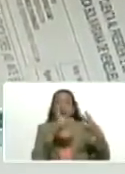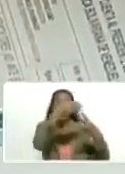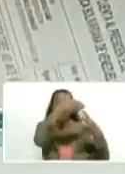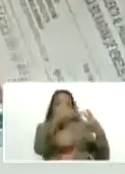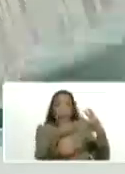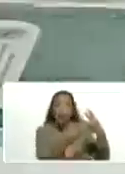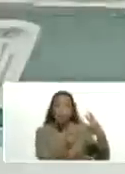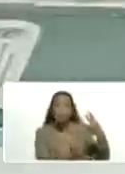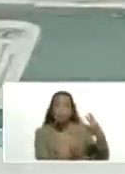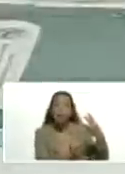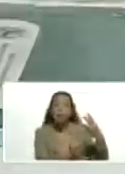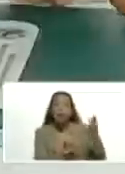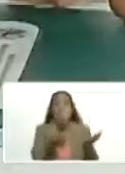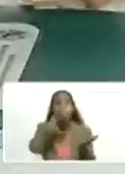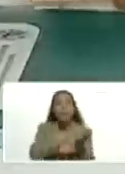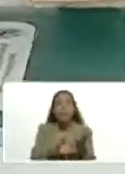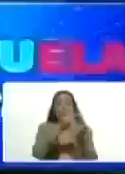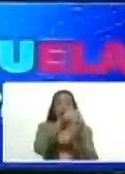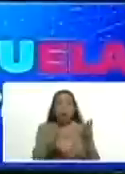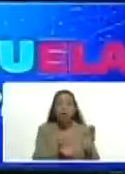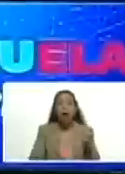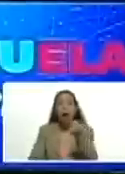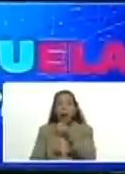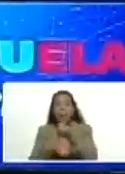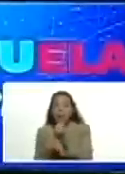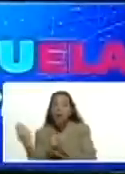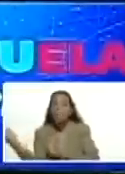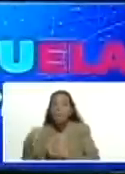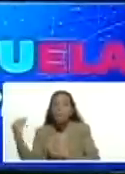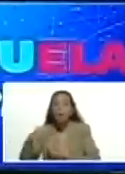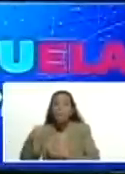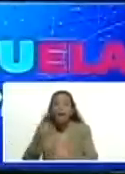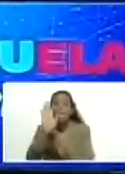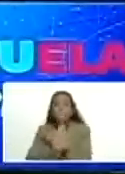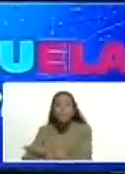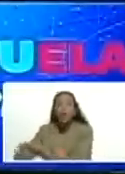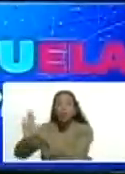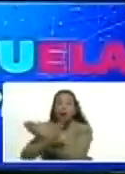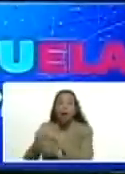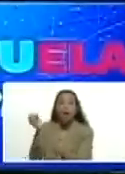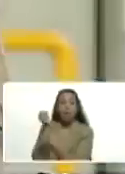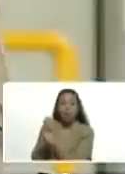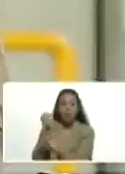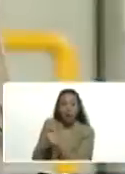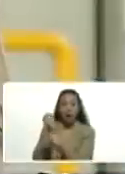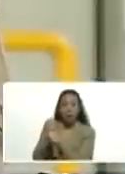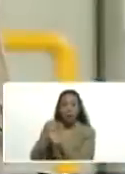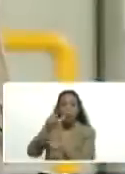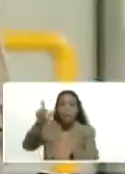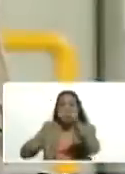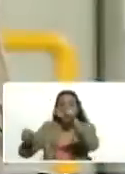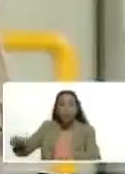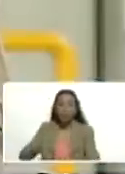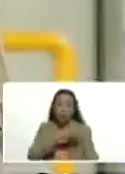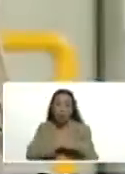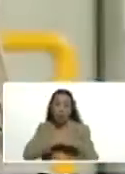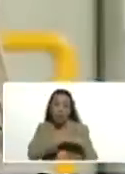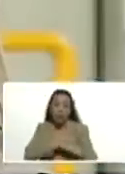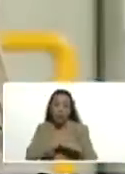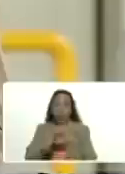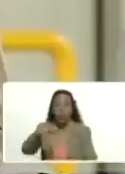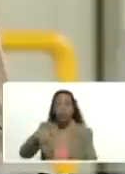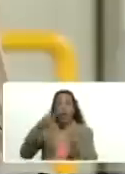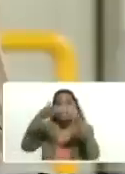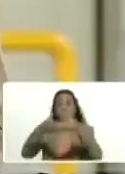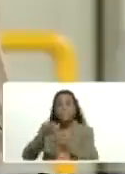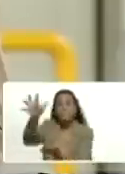estos pasos para apoyar cada vez más, proteger cada vez más a nuestros compañeros y compañeras